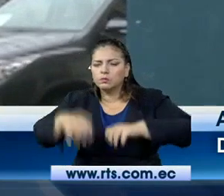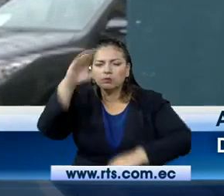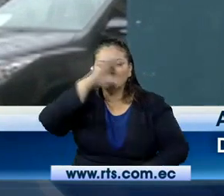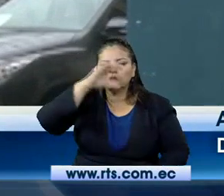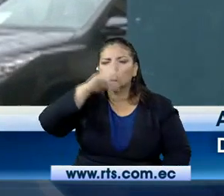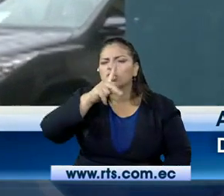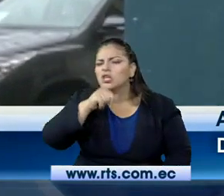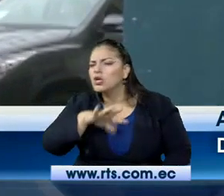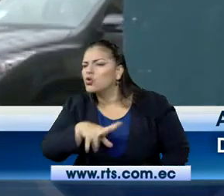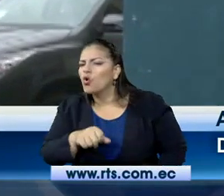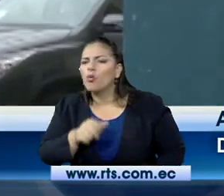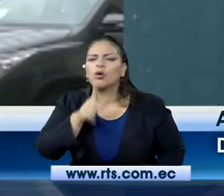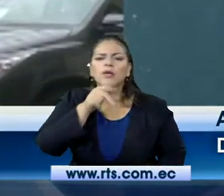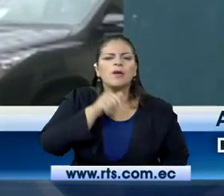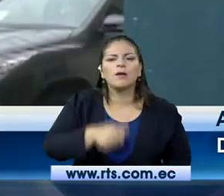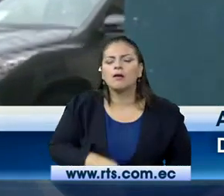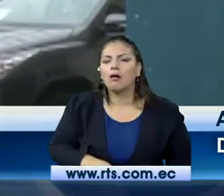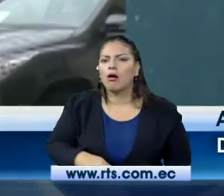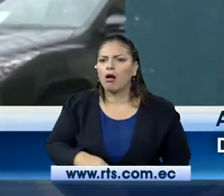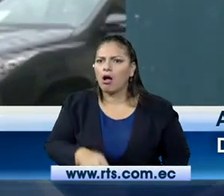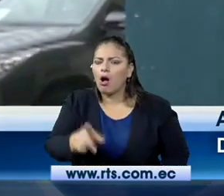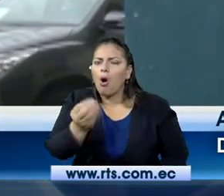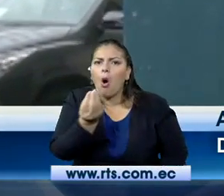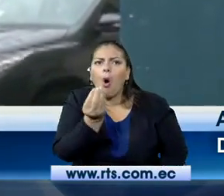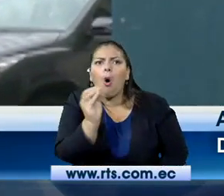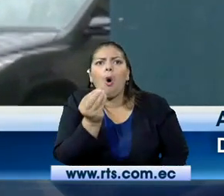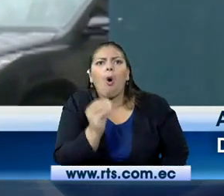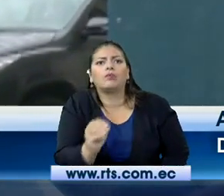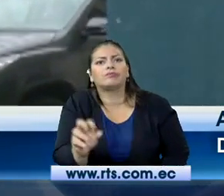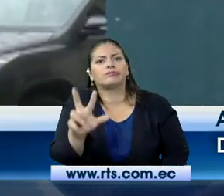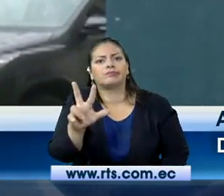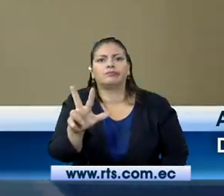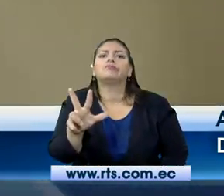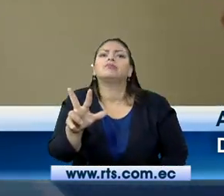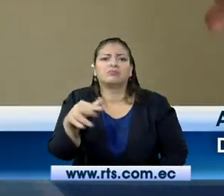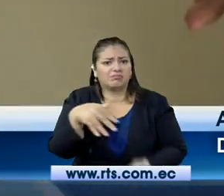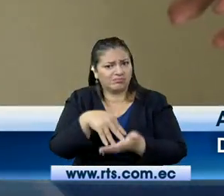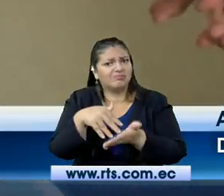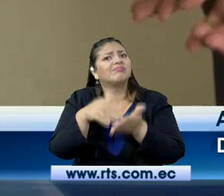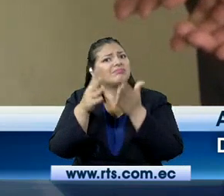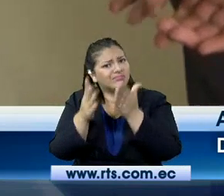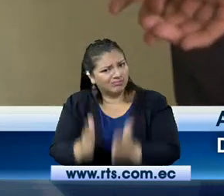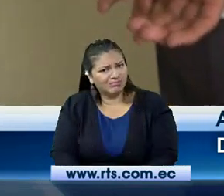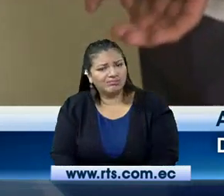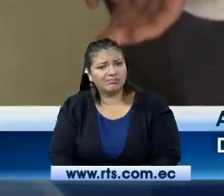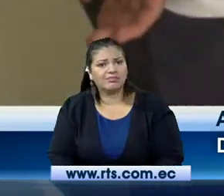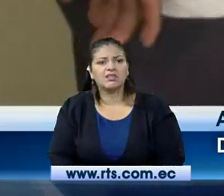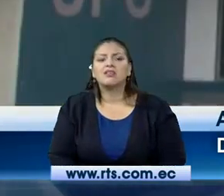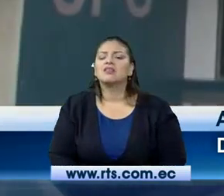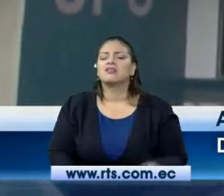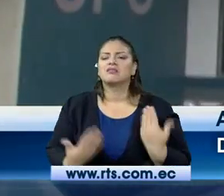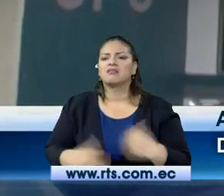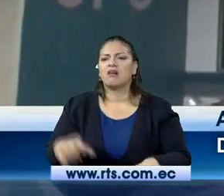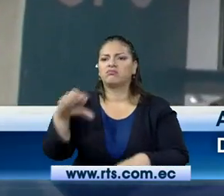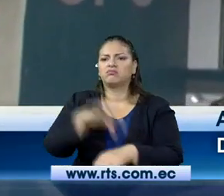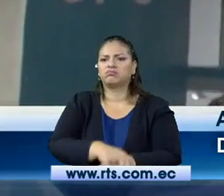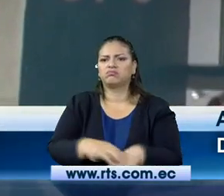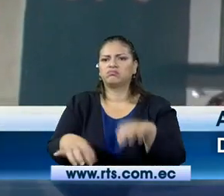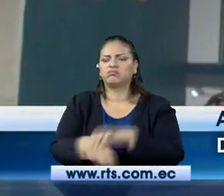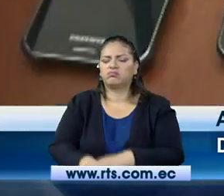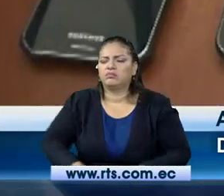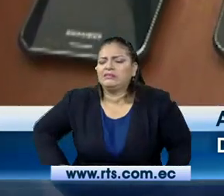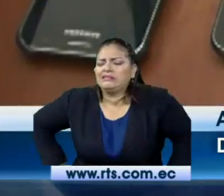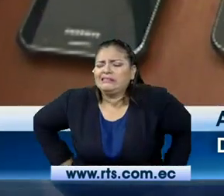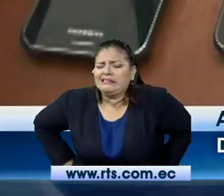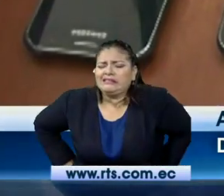3 presuntos infractores. Asimismo, se presume que son estudiantes. Los jóvenes fueron trasladados hasta la unidad de policía comunitaria